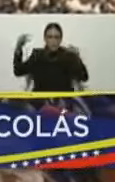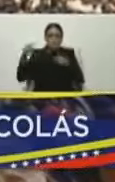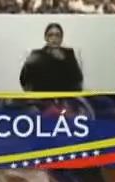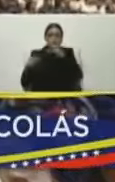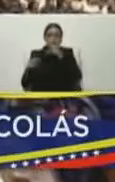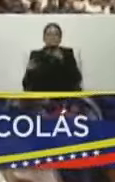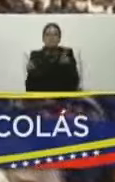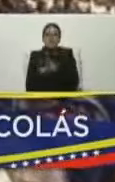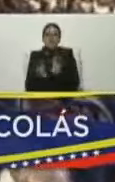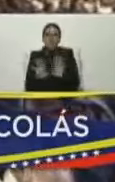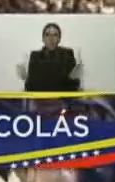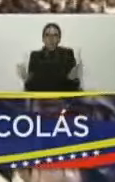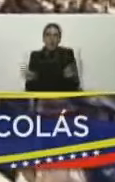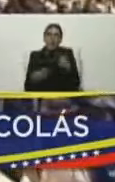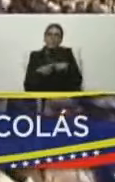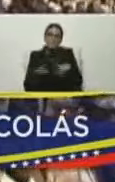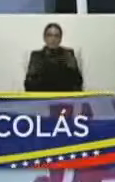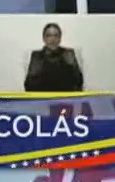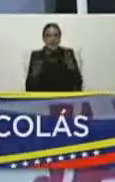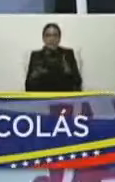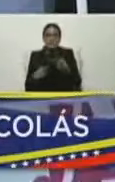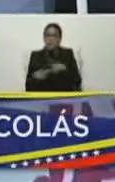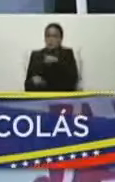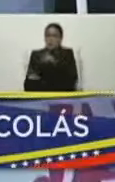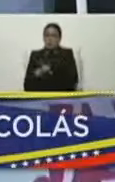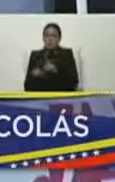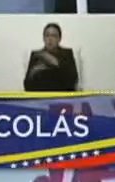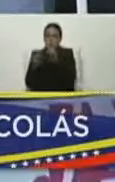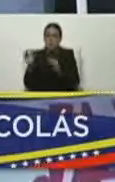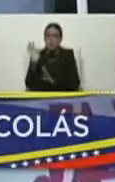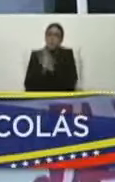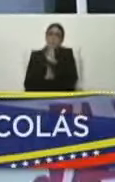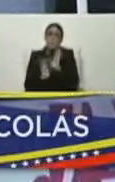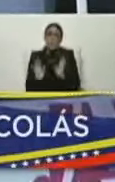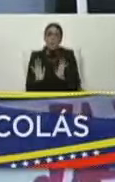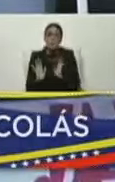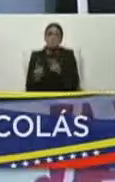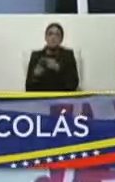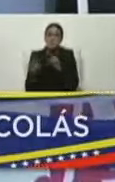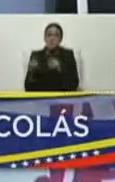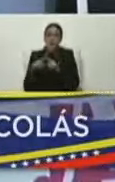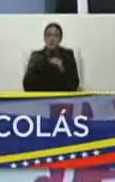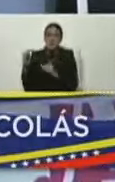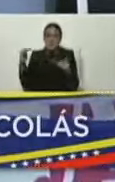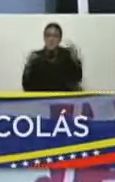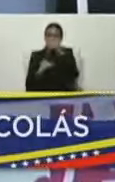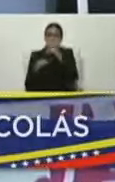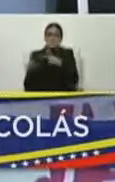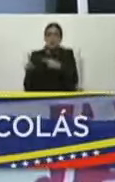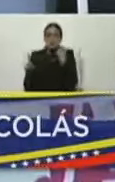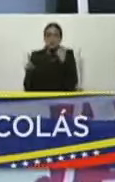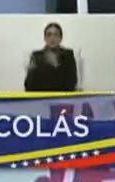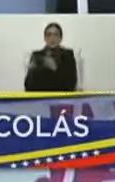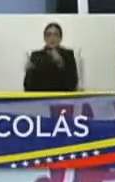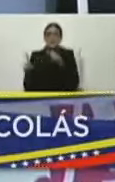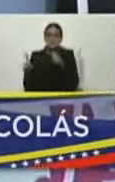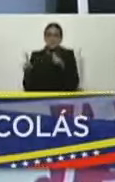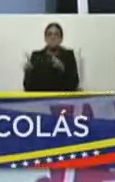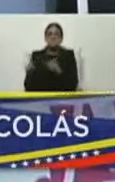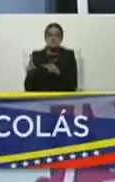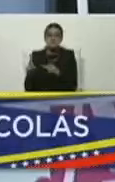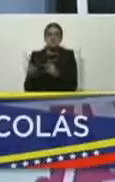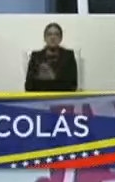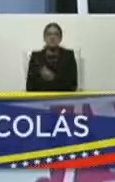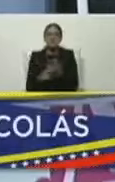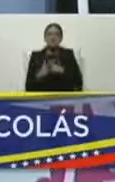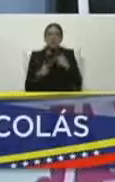Bueno, parecidos a esto, pero estos son, bueno, de un nivel superior. Entonces esos